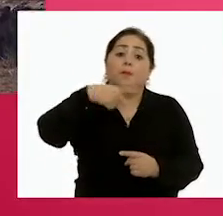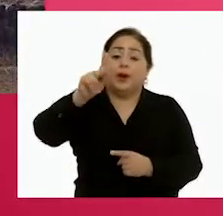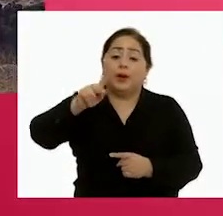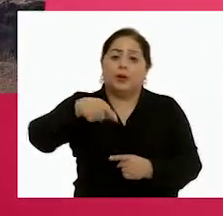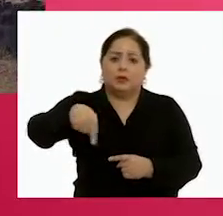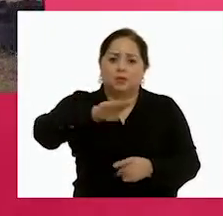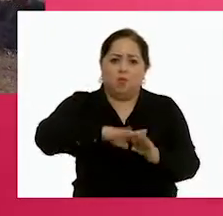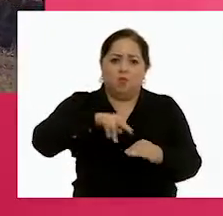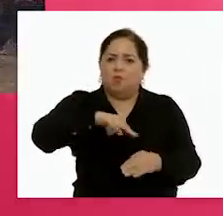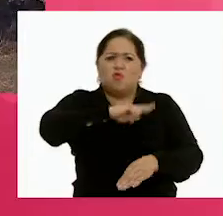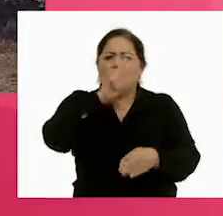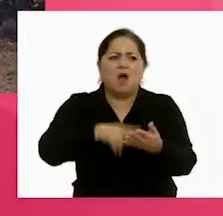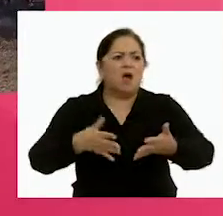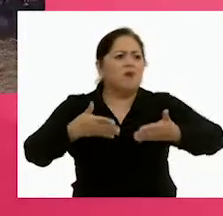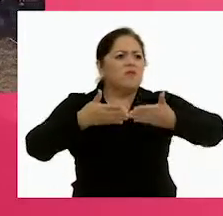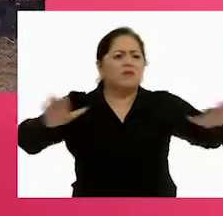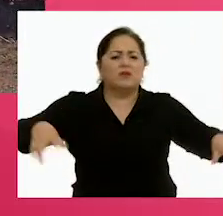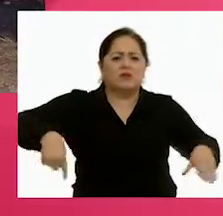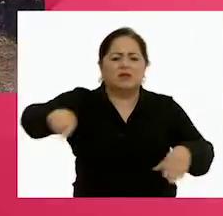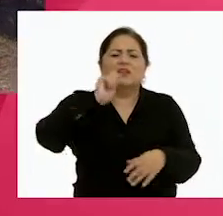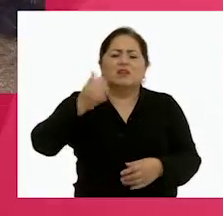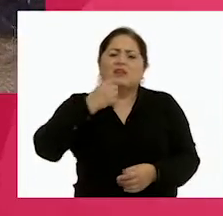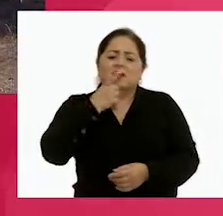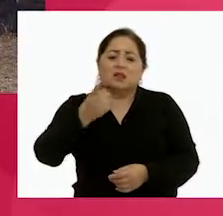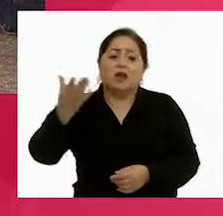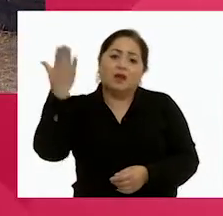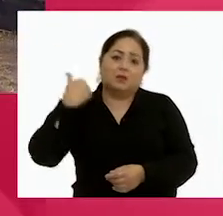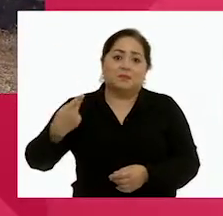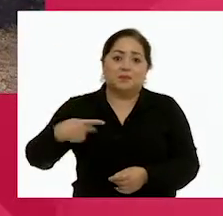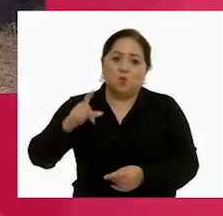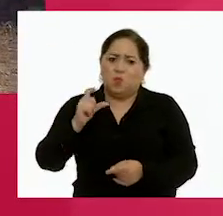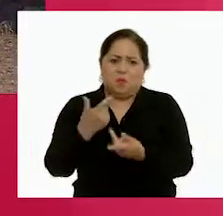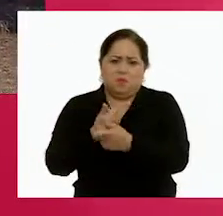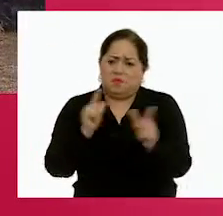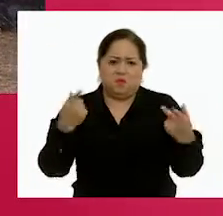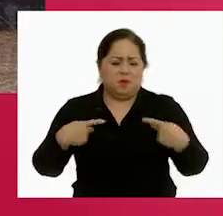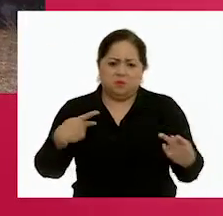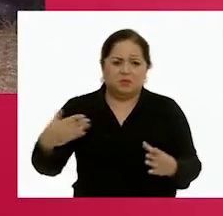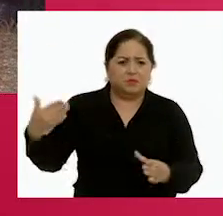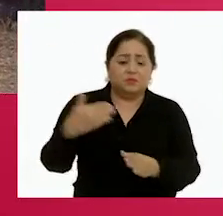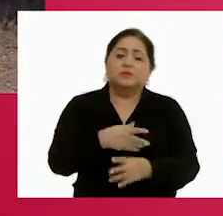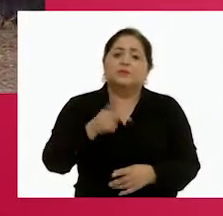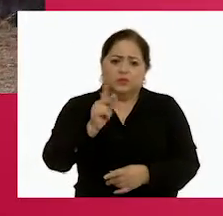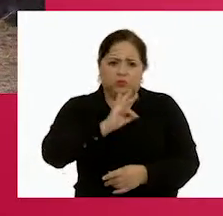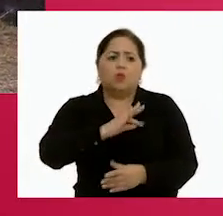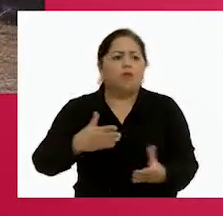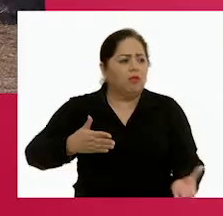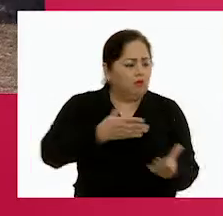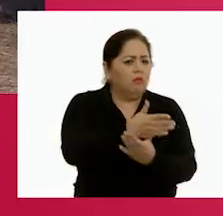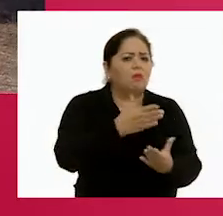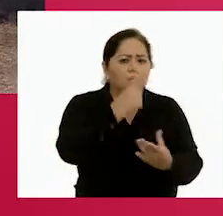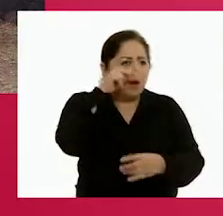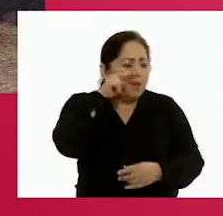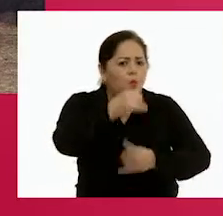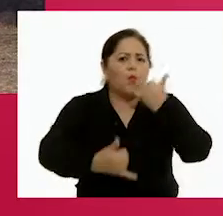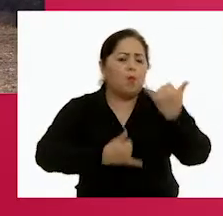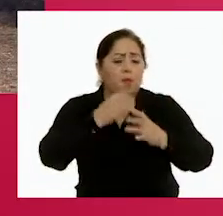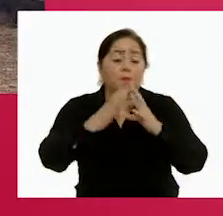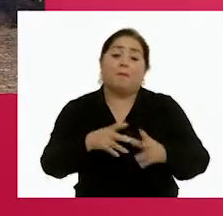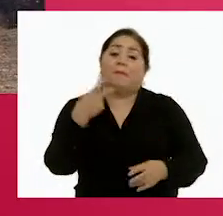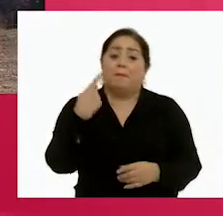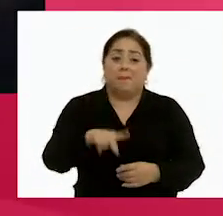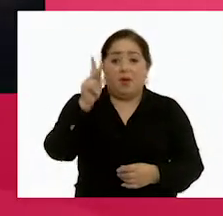son escalinatas abiertas. Esto probablemente lo que indica es que cualquier persona que llegaba a la plaza principal tenía acceso a poder ver un juego de pelota, ¿no?